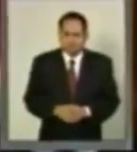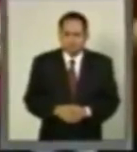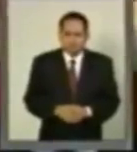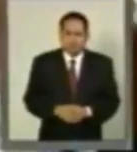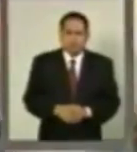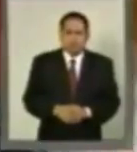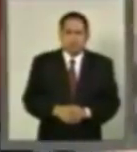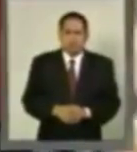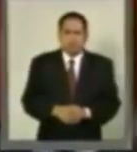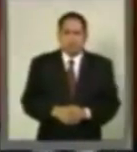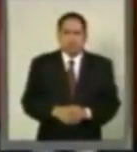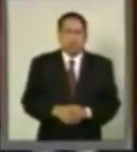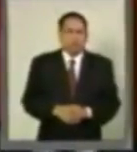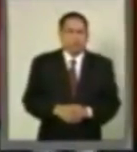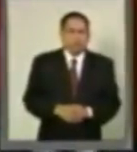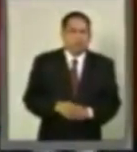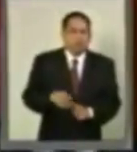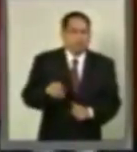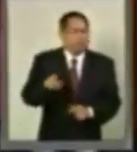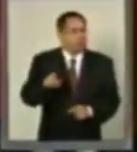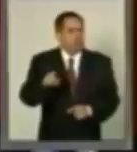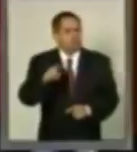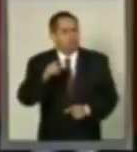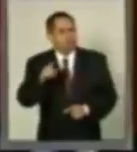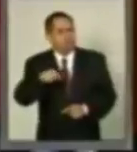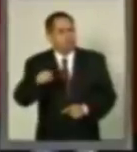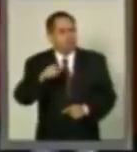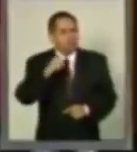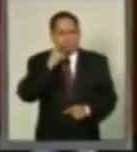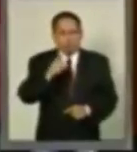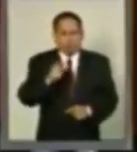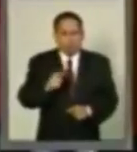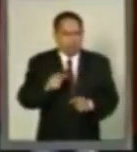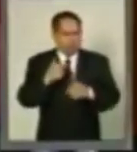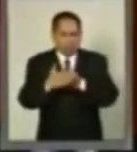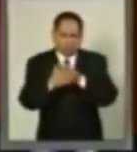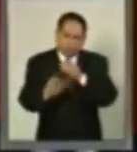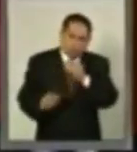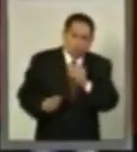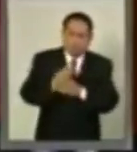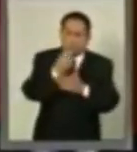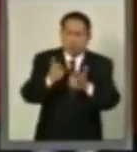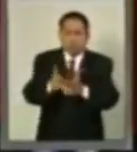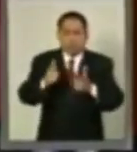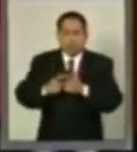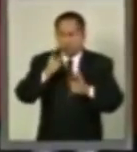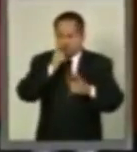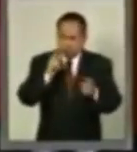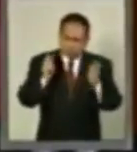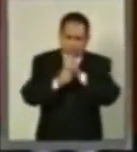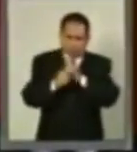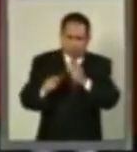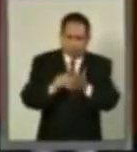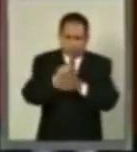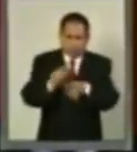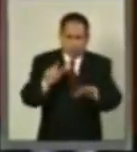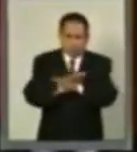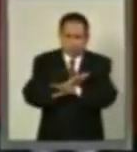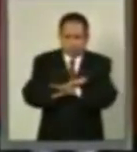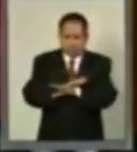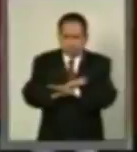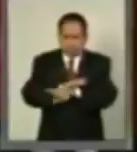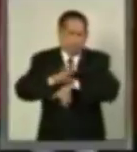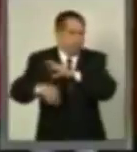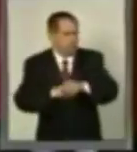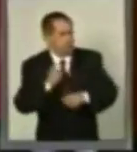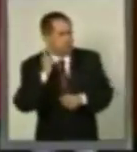No se quiere dar la modificación a un nuevo modelo de policía y usted viene y señala